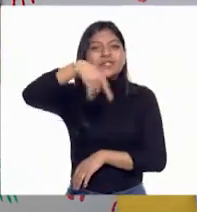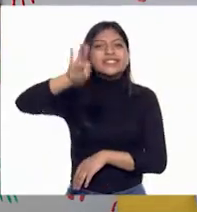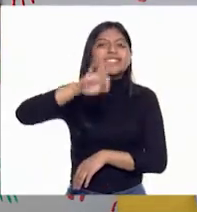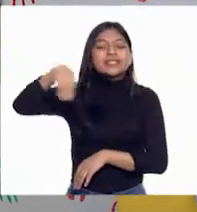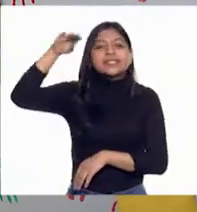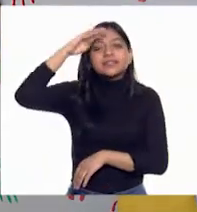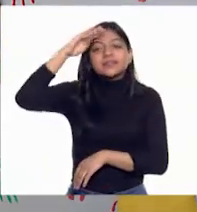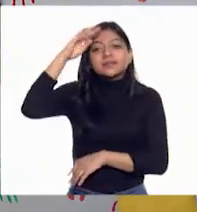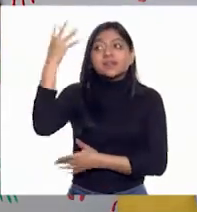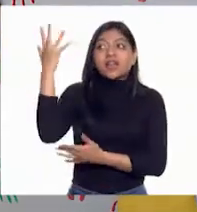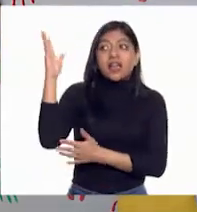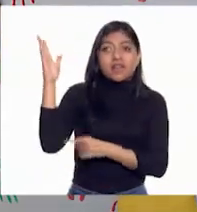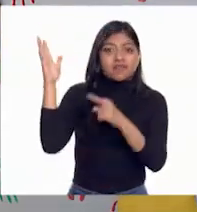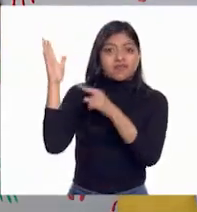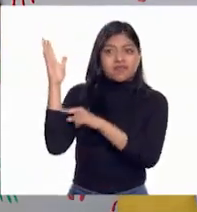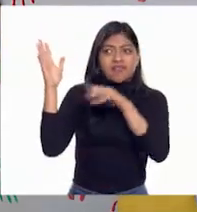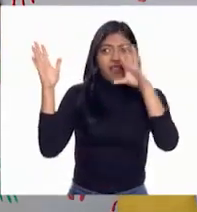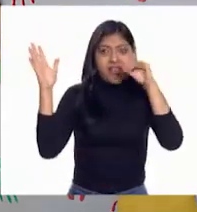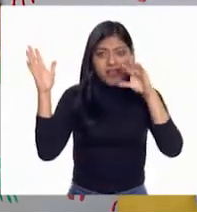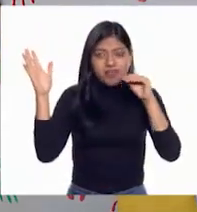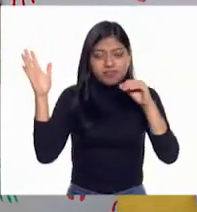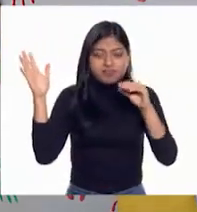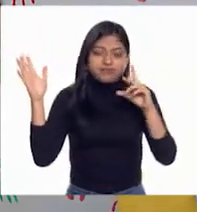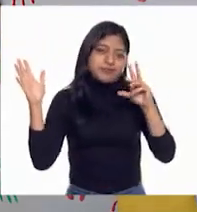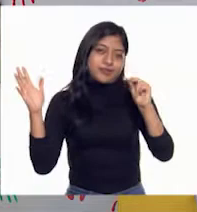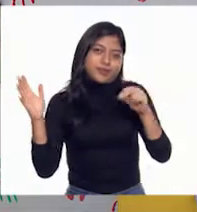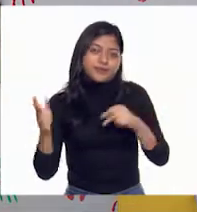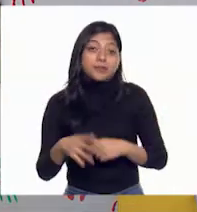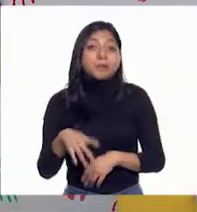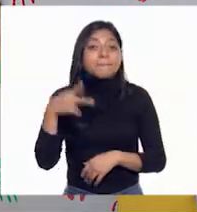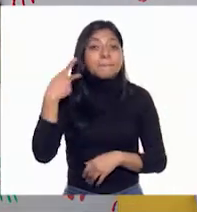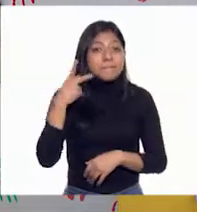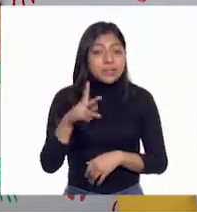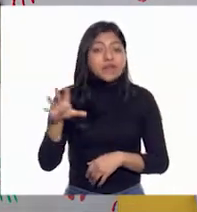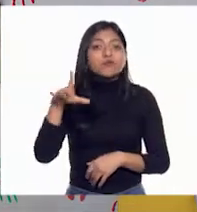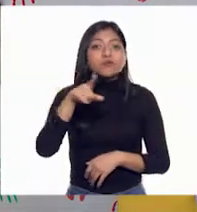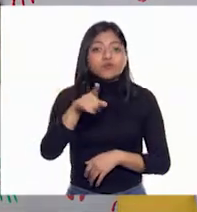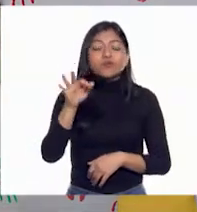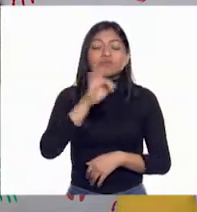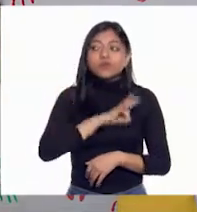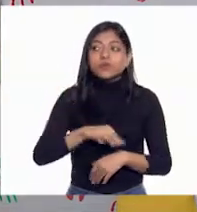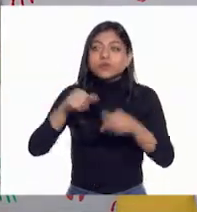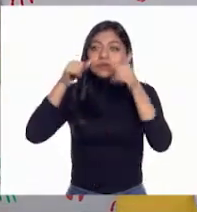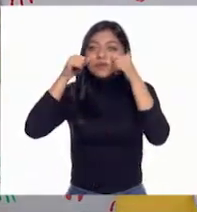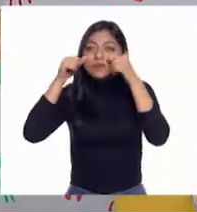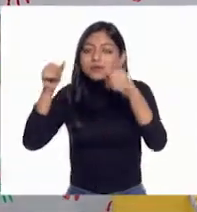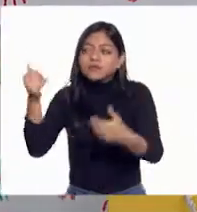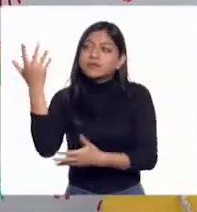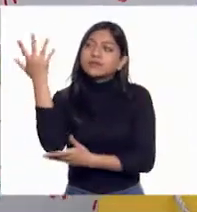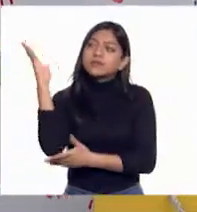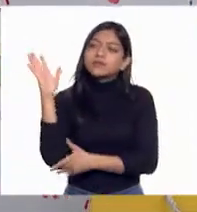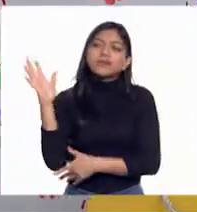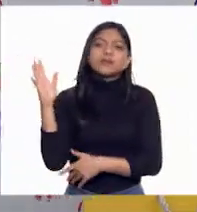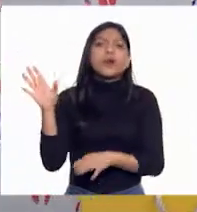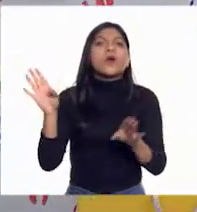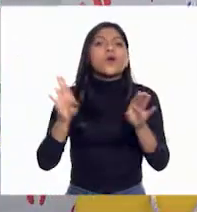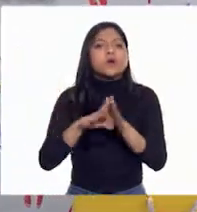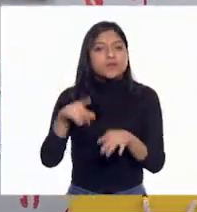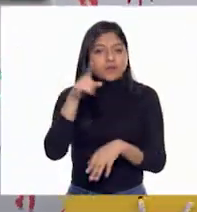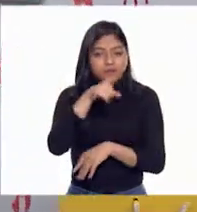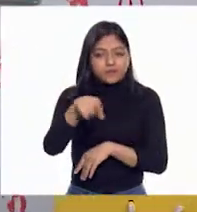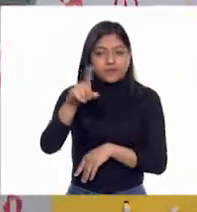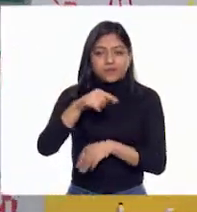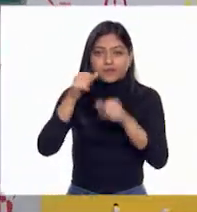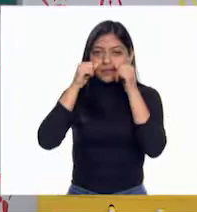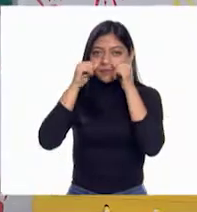no todos los árboles hablan, como Don Árbol. Pero hay formas de escucharlos. Para escucharlos, observe